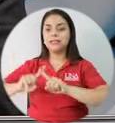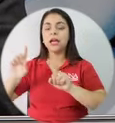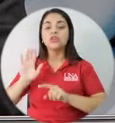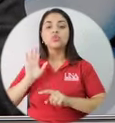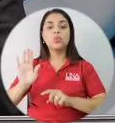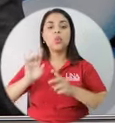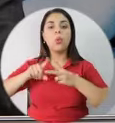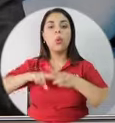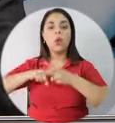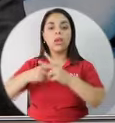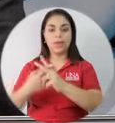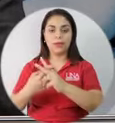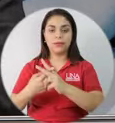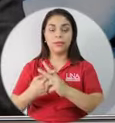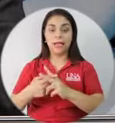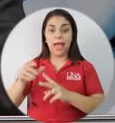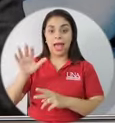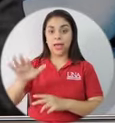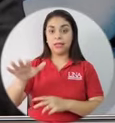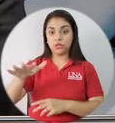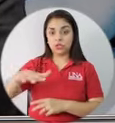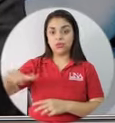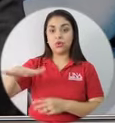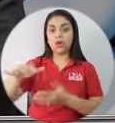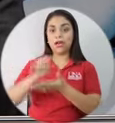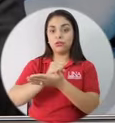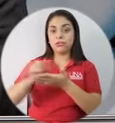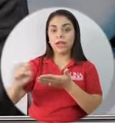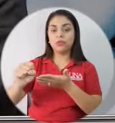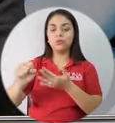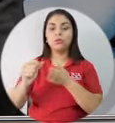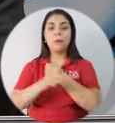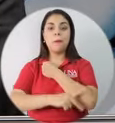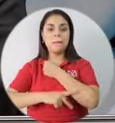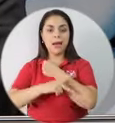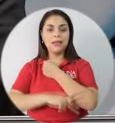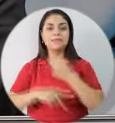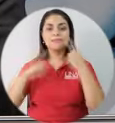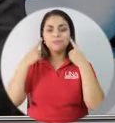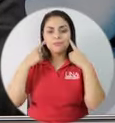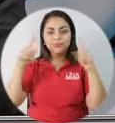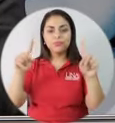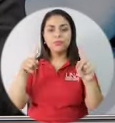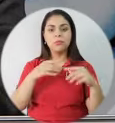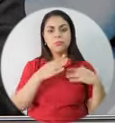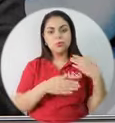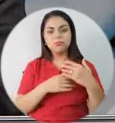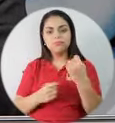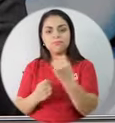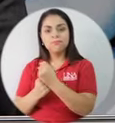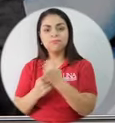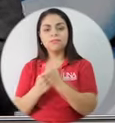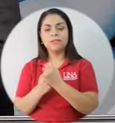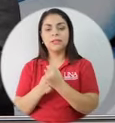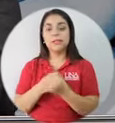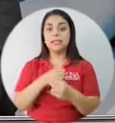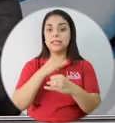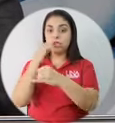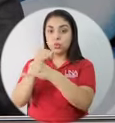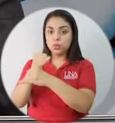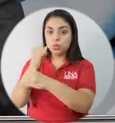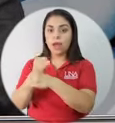origen. Aquí, ya en la zona de Los Santos, el país ha logrado, a través de procesos de apoyo, tanto desde